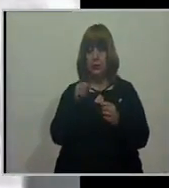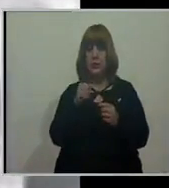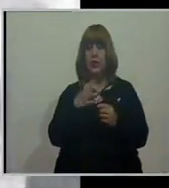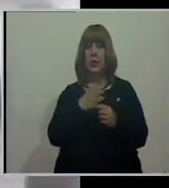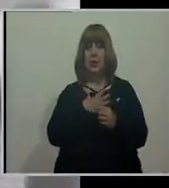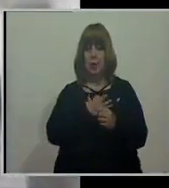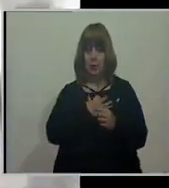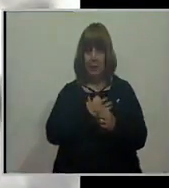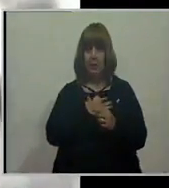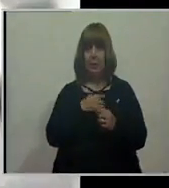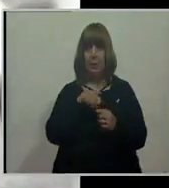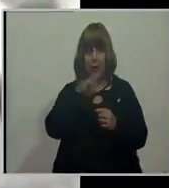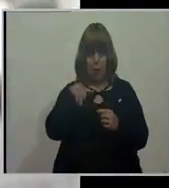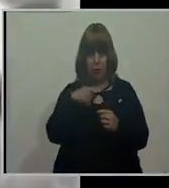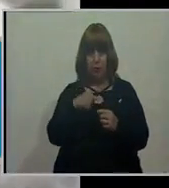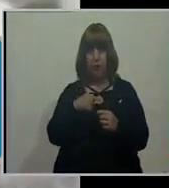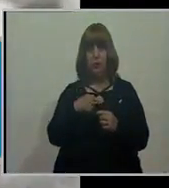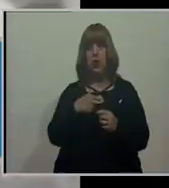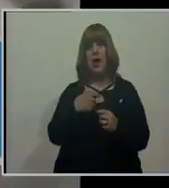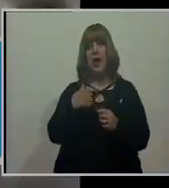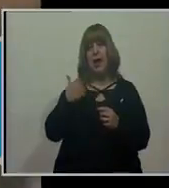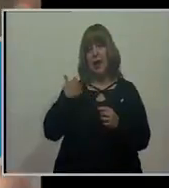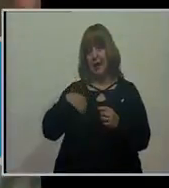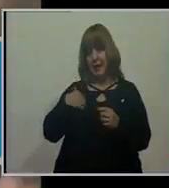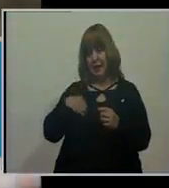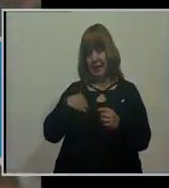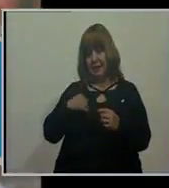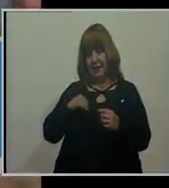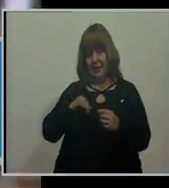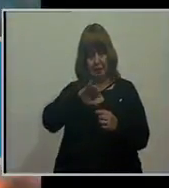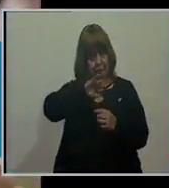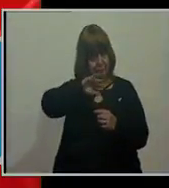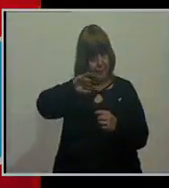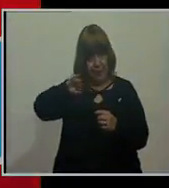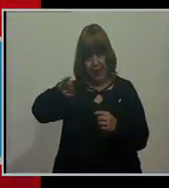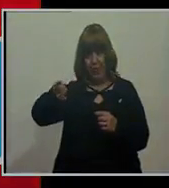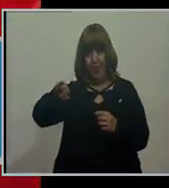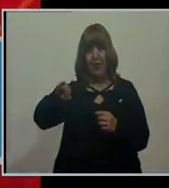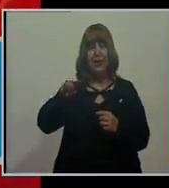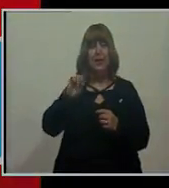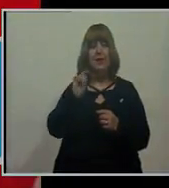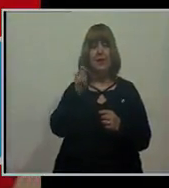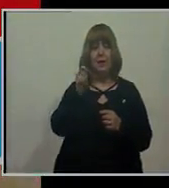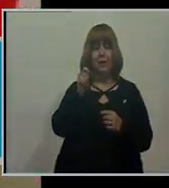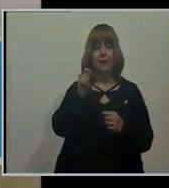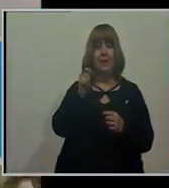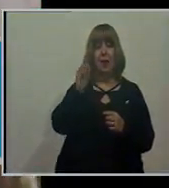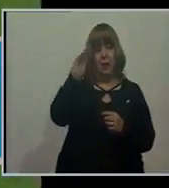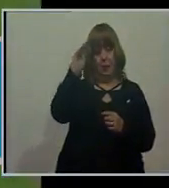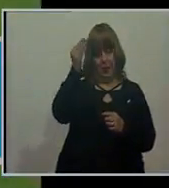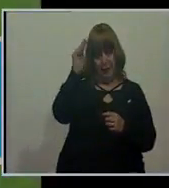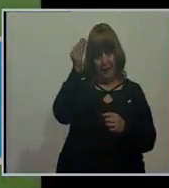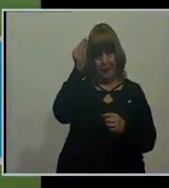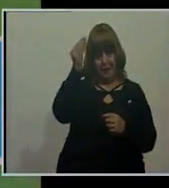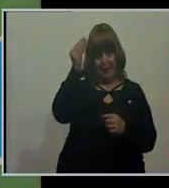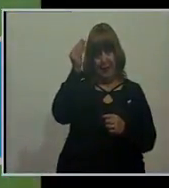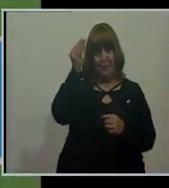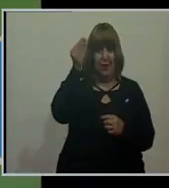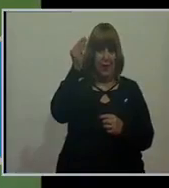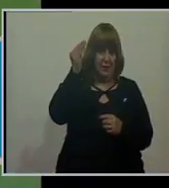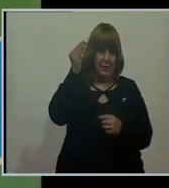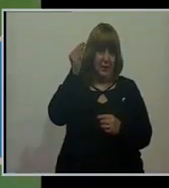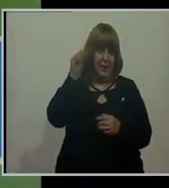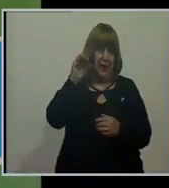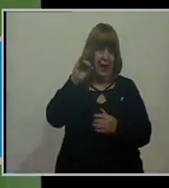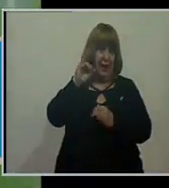lamentablemente, para nosotros, sin Argentina, quien se va a consagrar como campeón del mundo es Brasil, un equipazo de